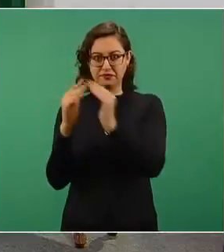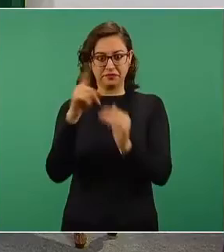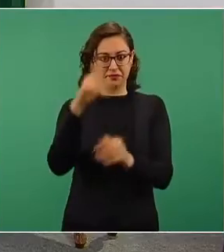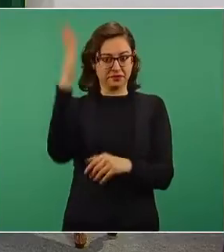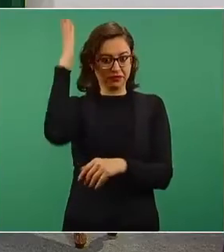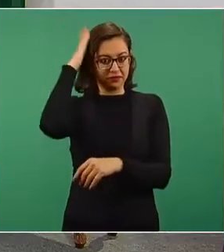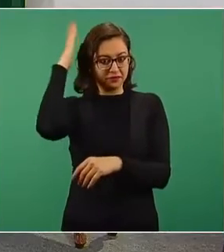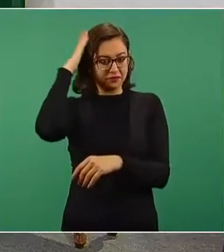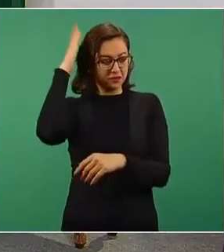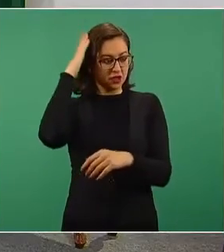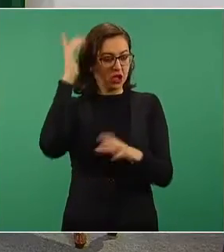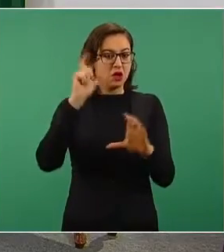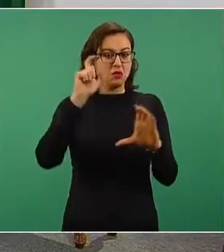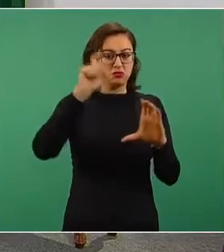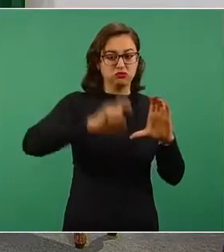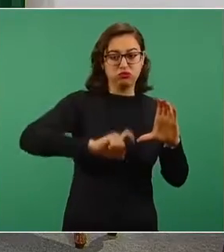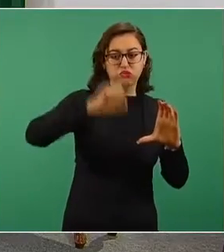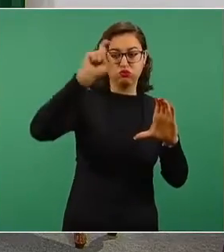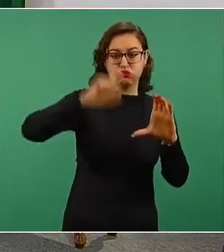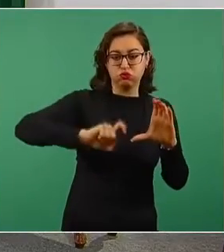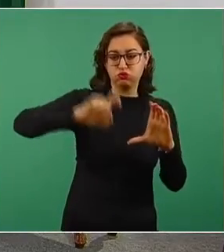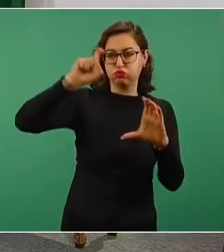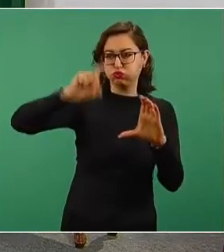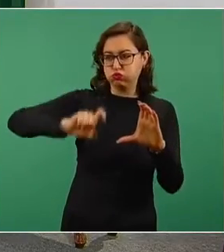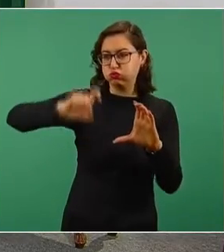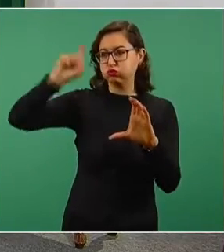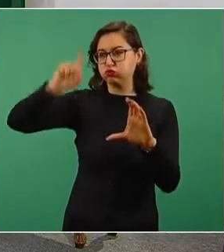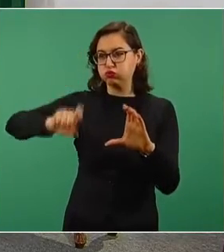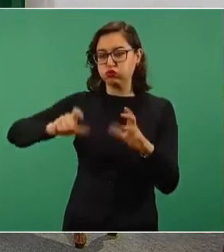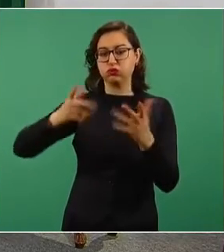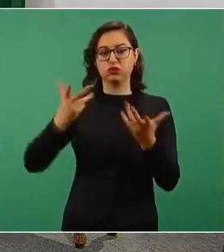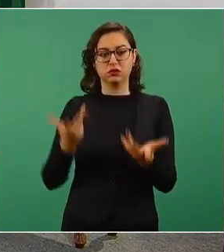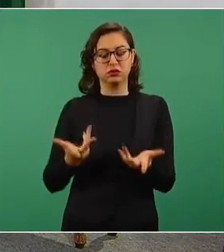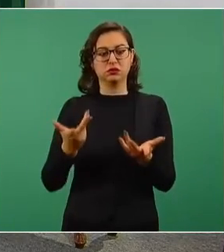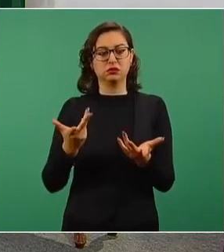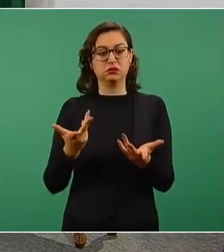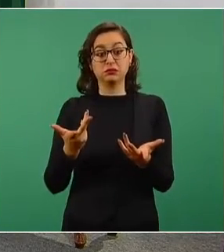dirigentes, de los servidores públicos,